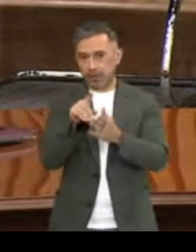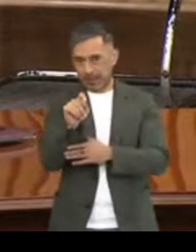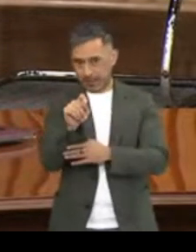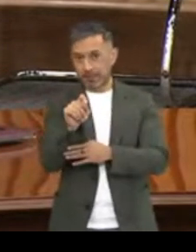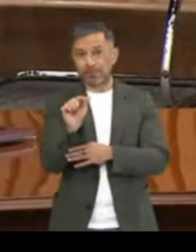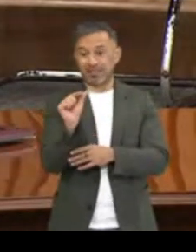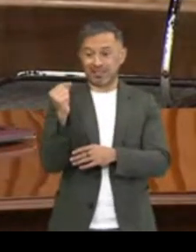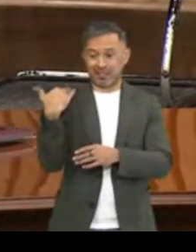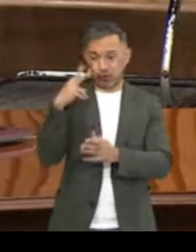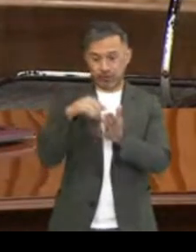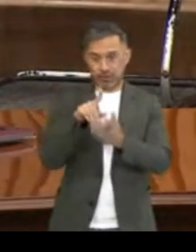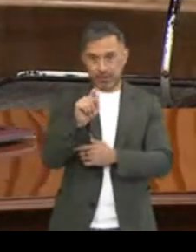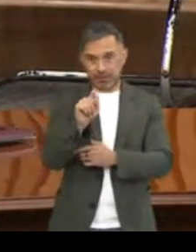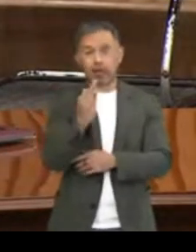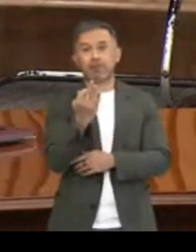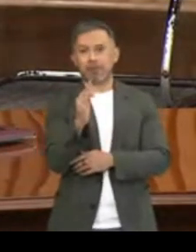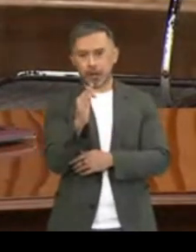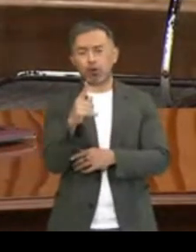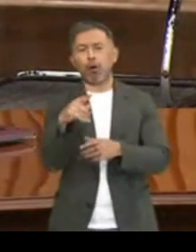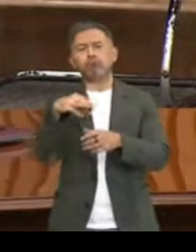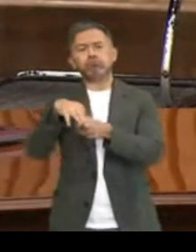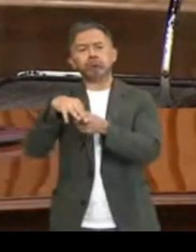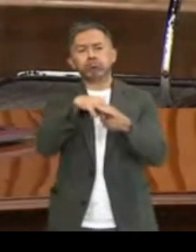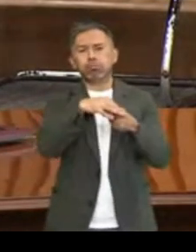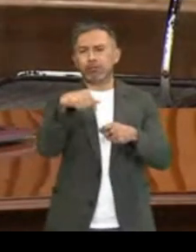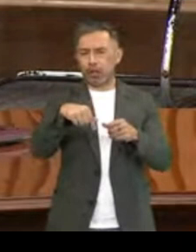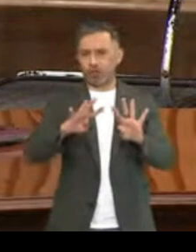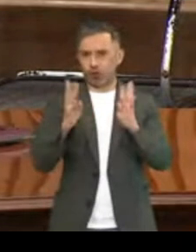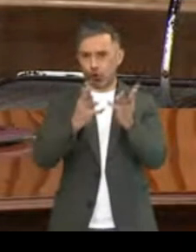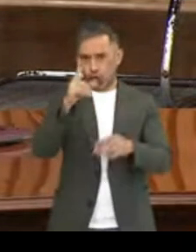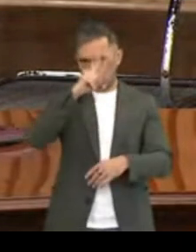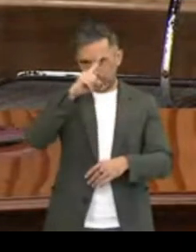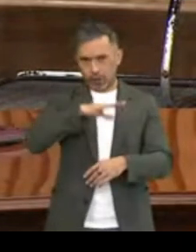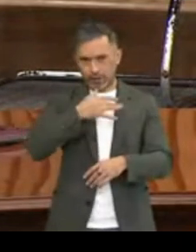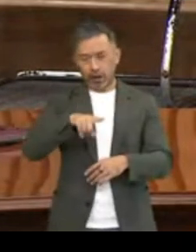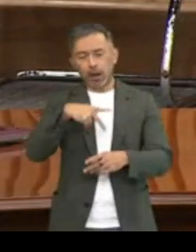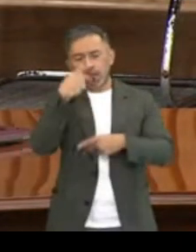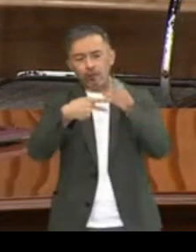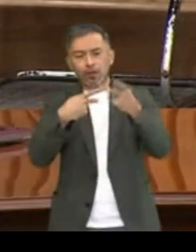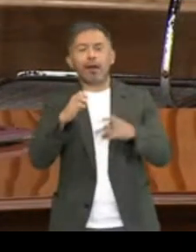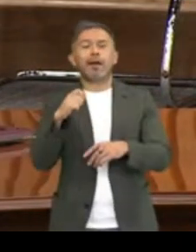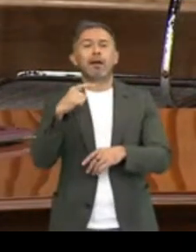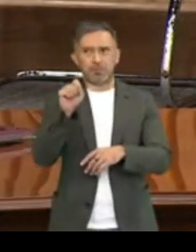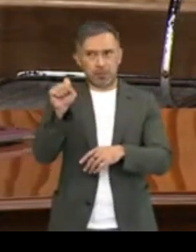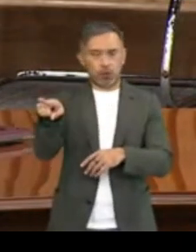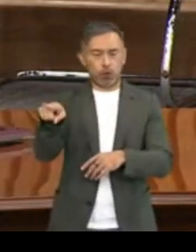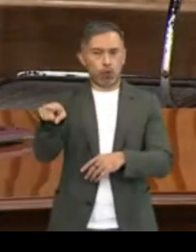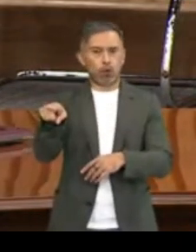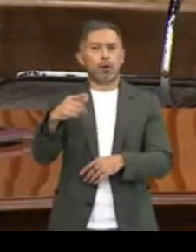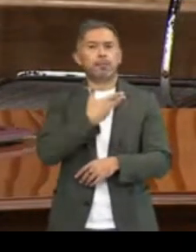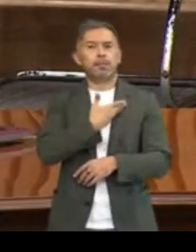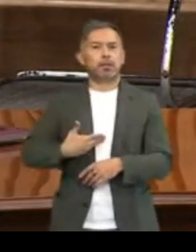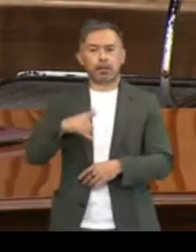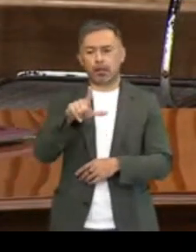2020, con una marrullería de este Consejo General, orquestada por el consejero presidente Lorenzo Córdoba, se